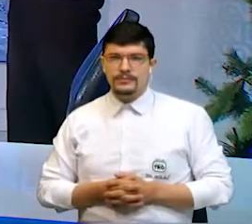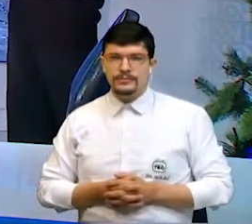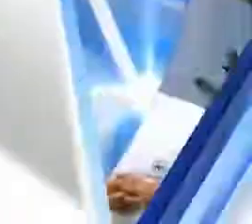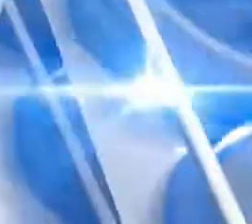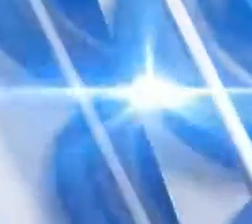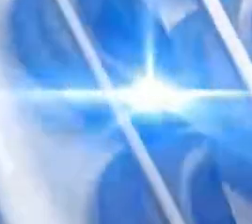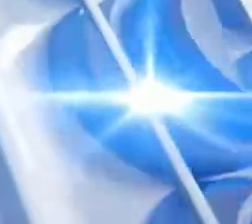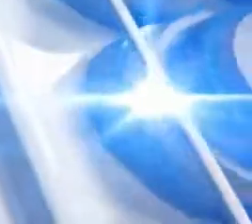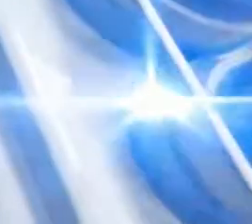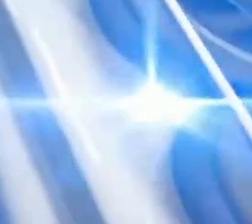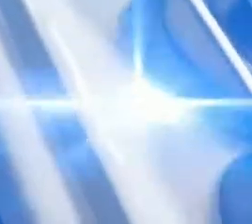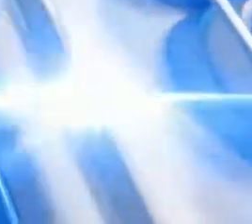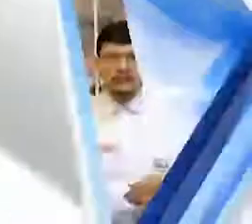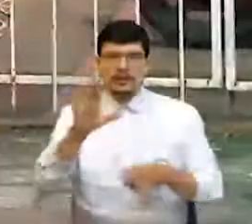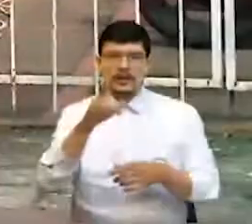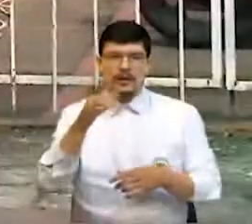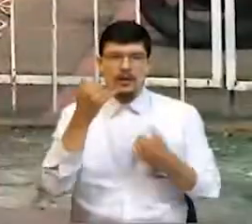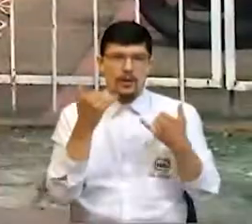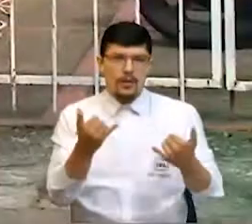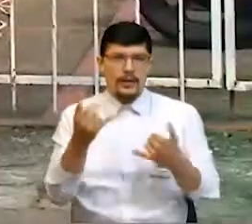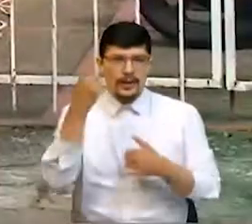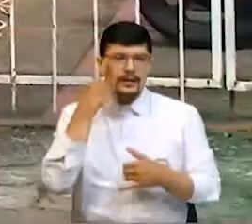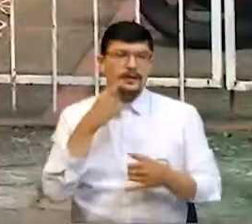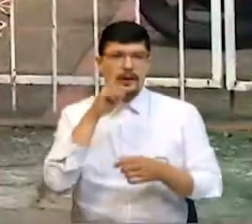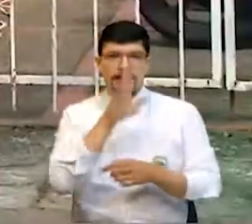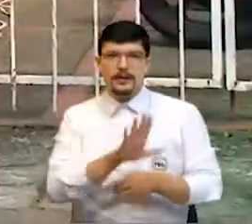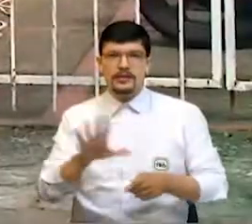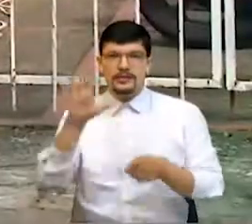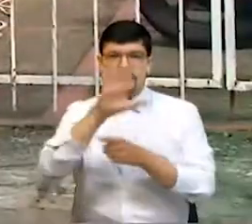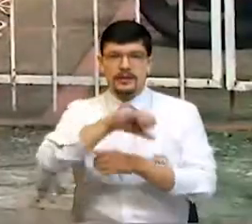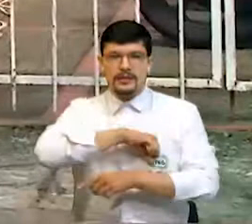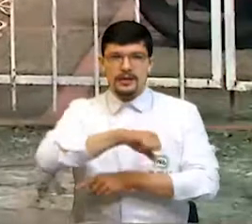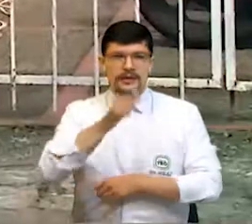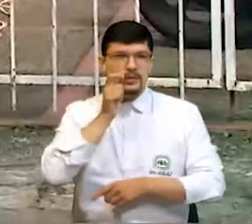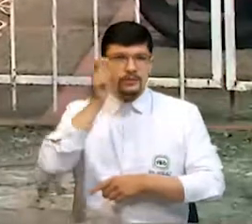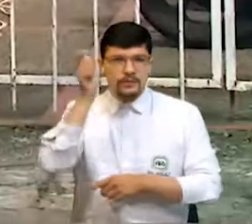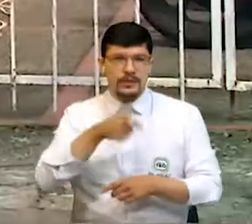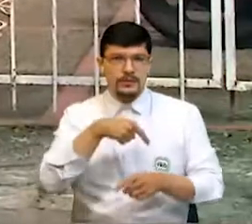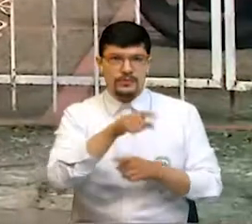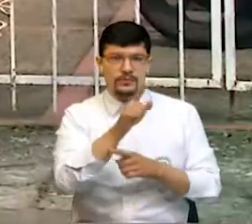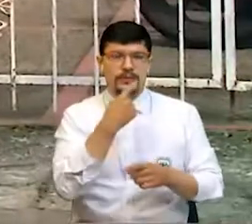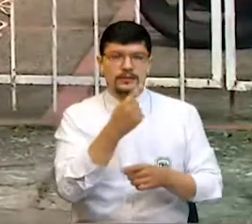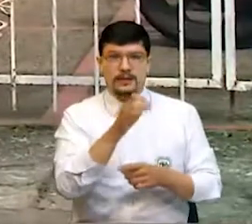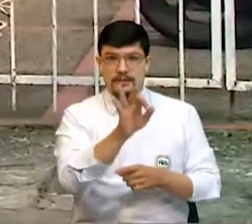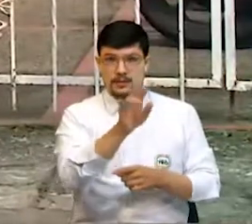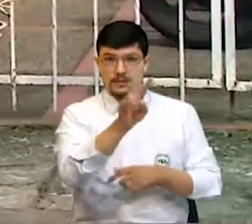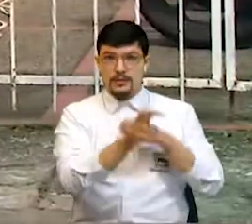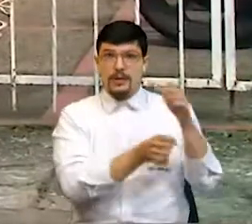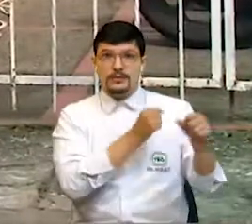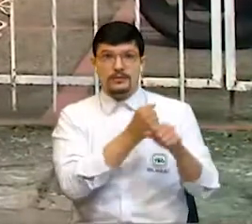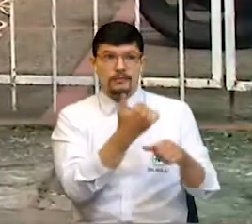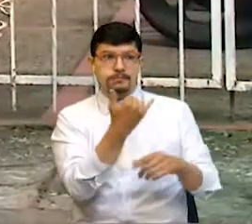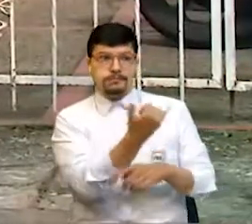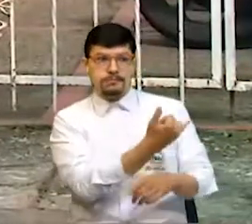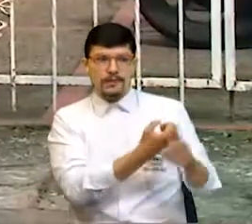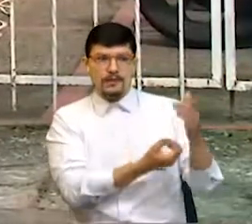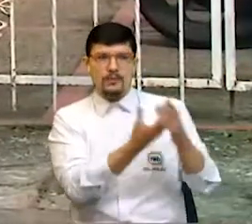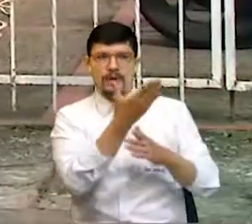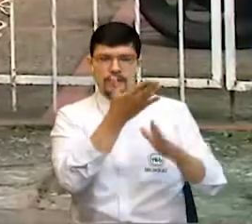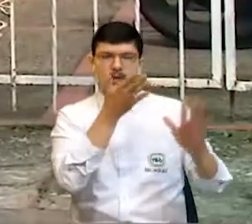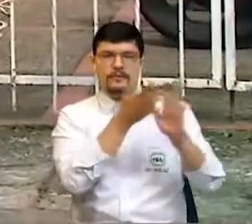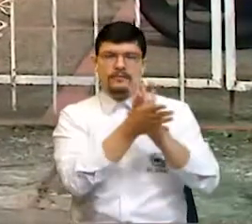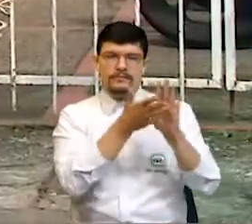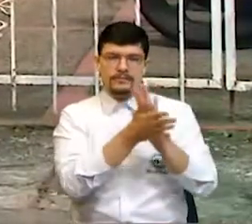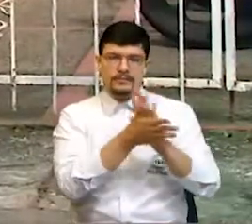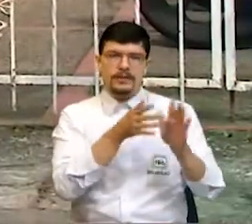Hoy en el Día Nacional de los Derechos Humanos, la Corporación Regional Credos, que tiene 32 años de existencia, dio a conocer un informe